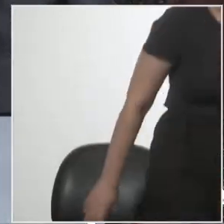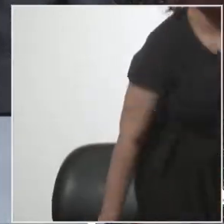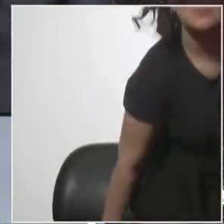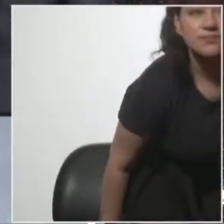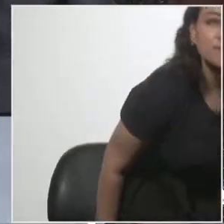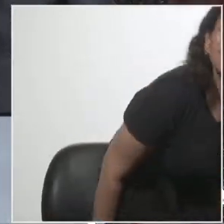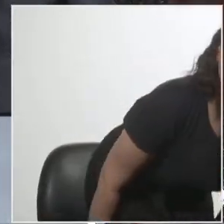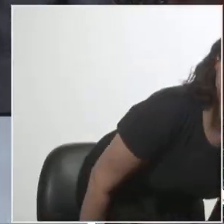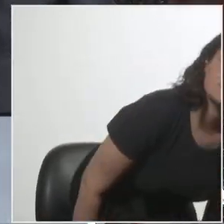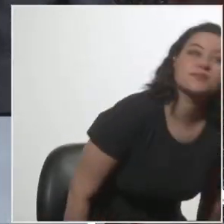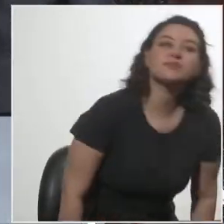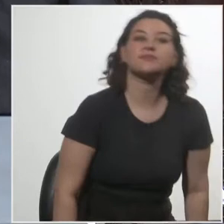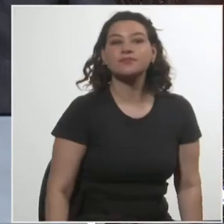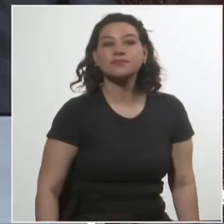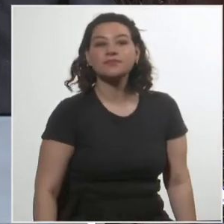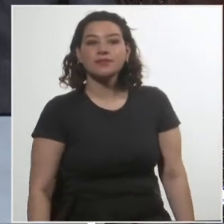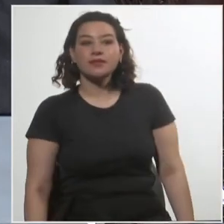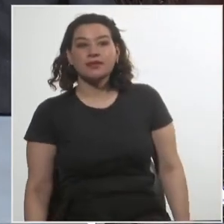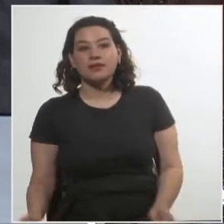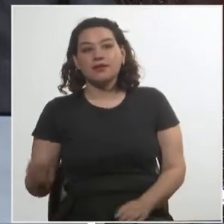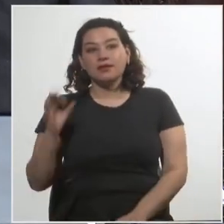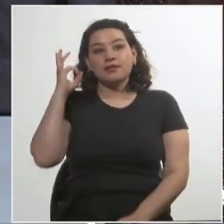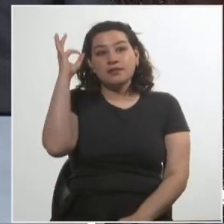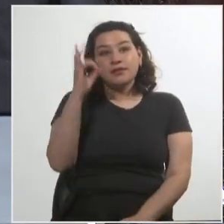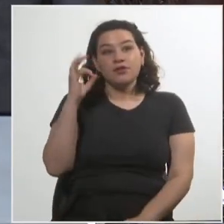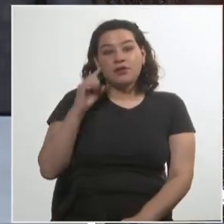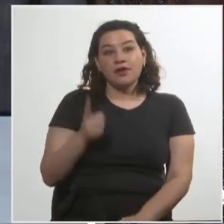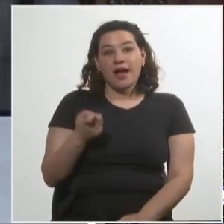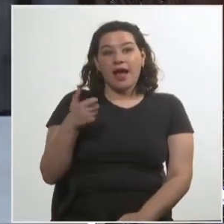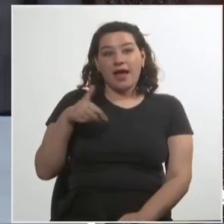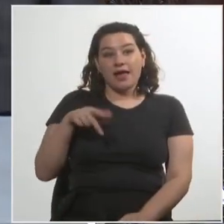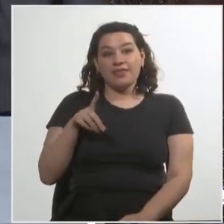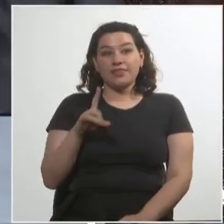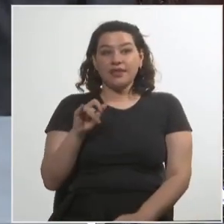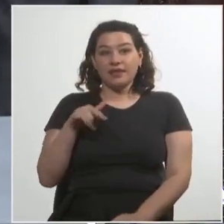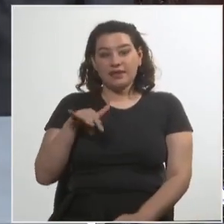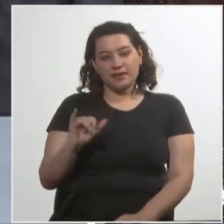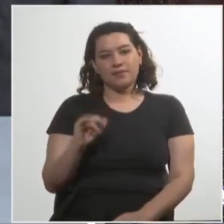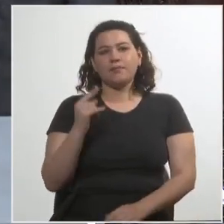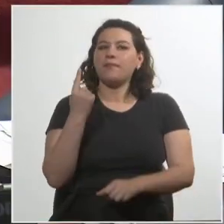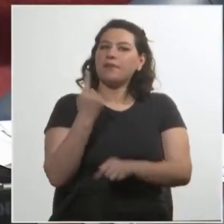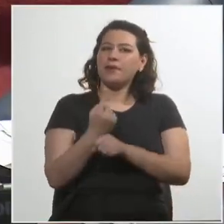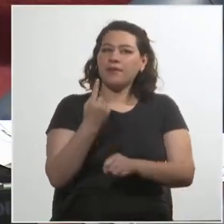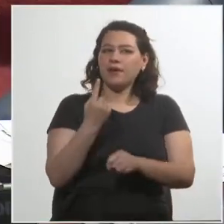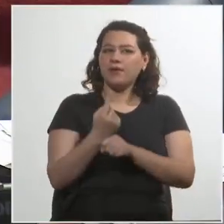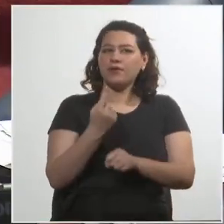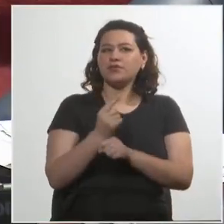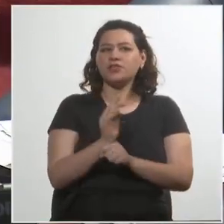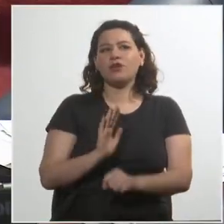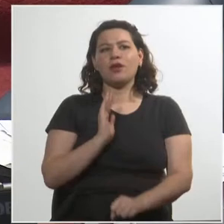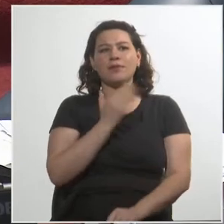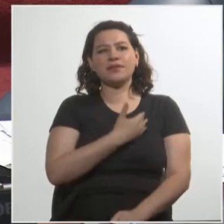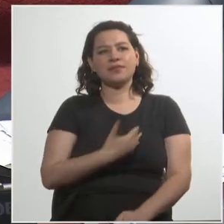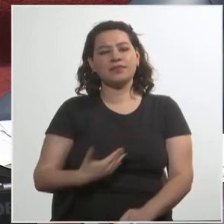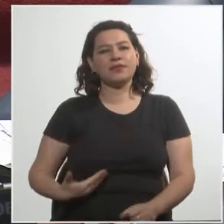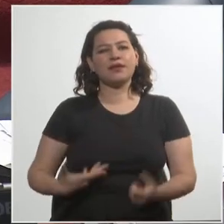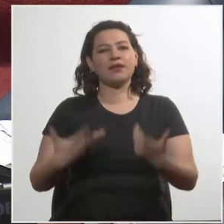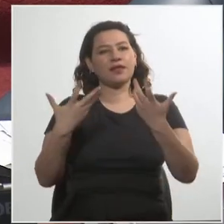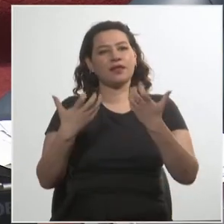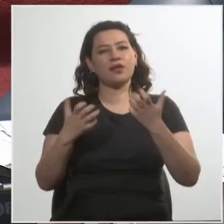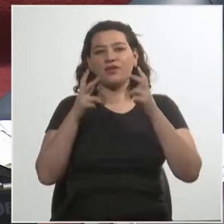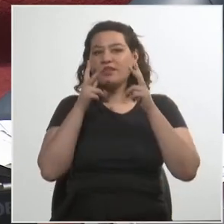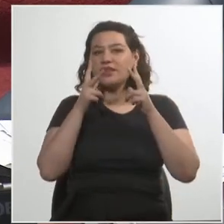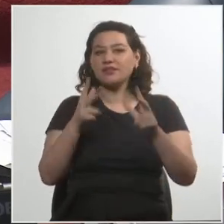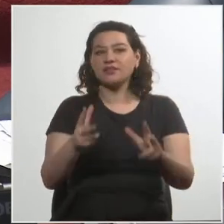presidenta Primero quiero saludar y destacar el clima y